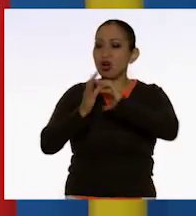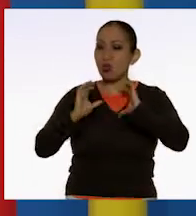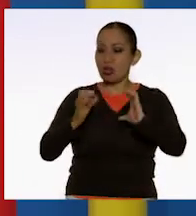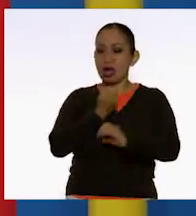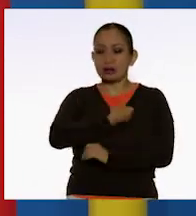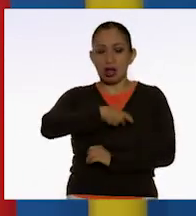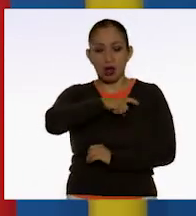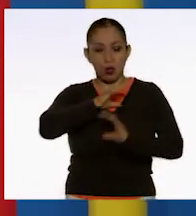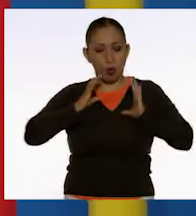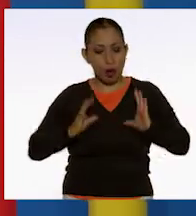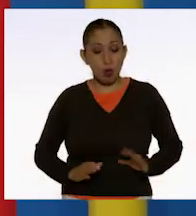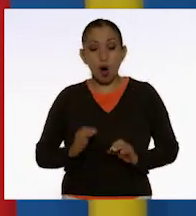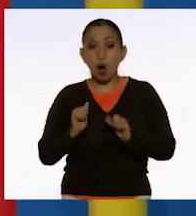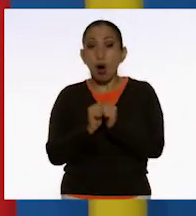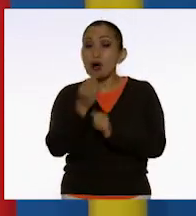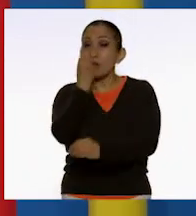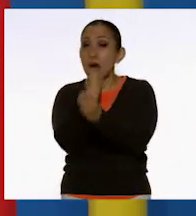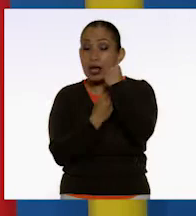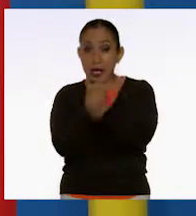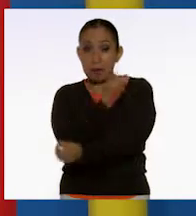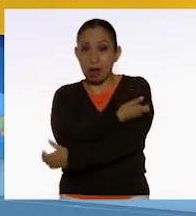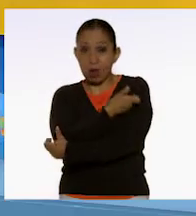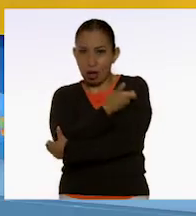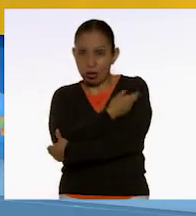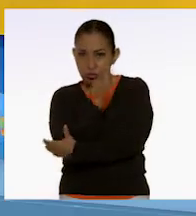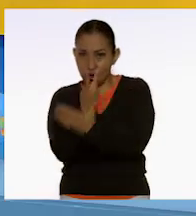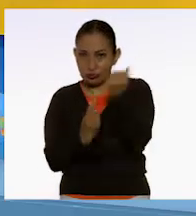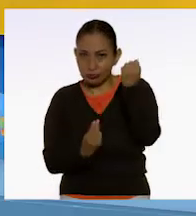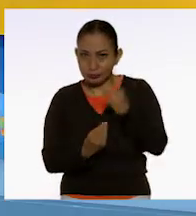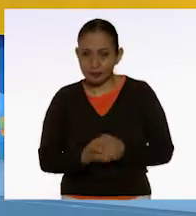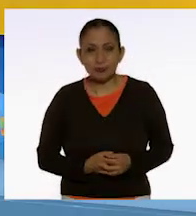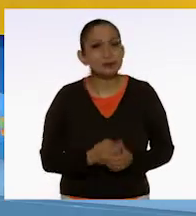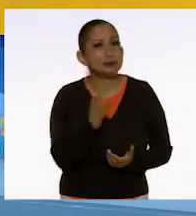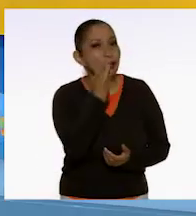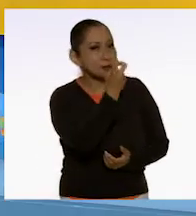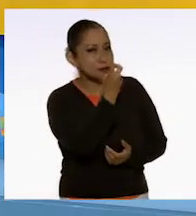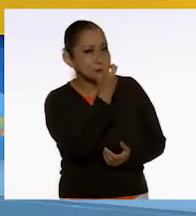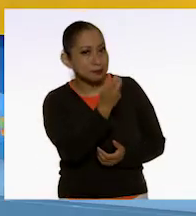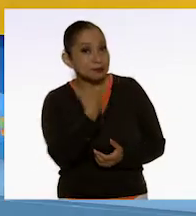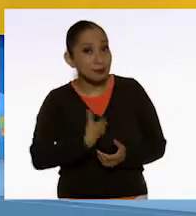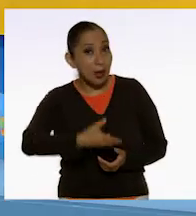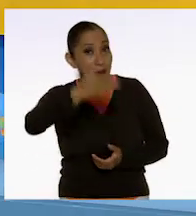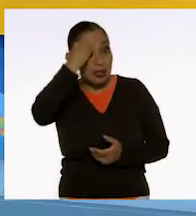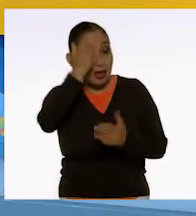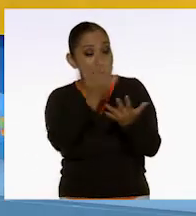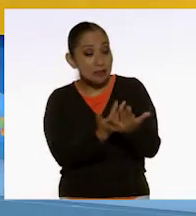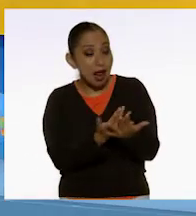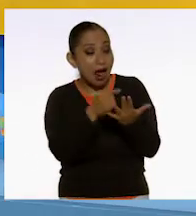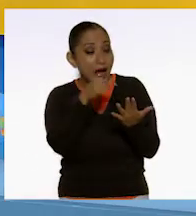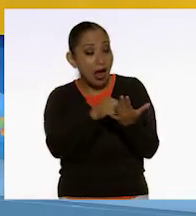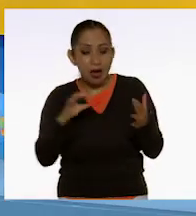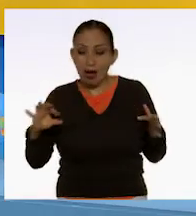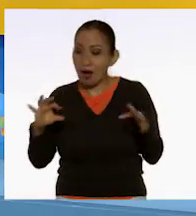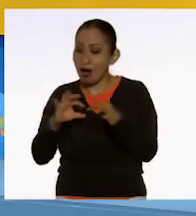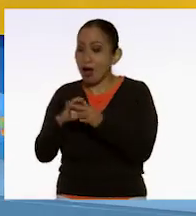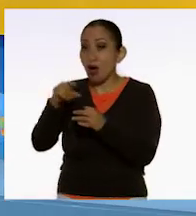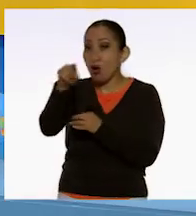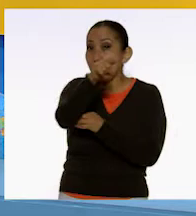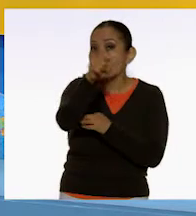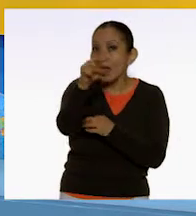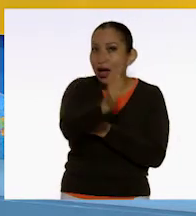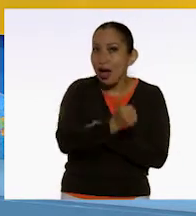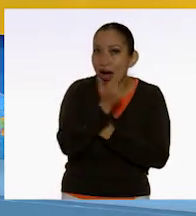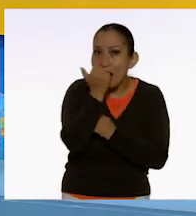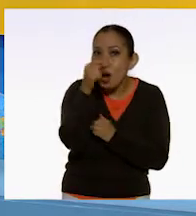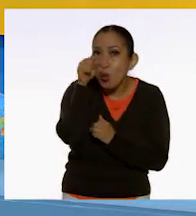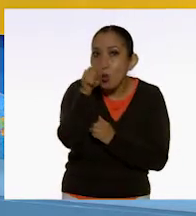cuerpo con la alimentación y la vacunación. Por esa razón, los aprendizajes esperados se relacionan con que ustedes,